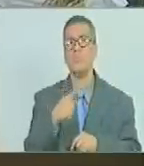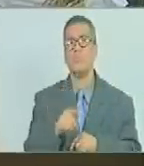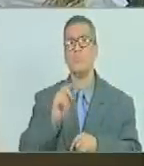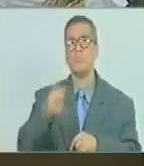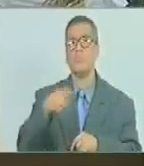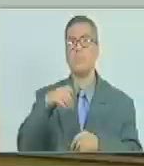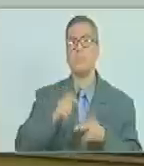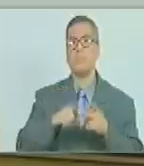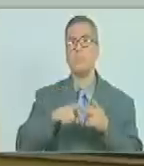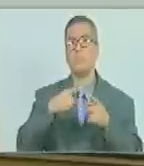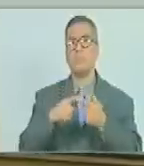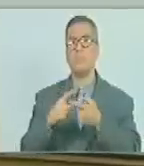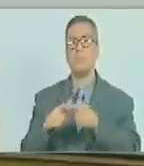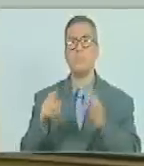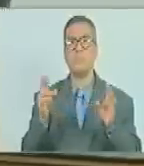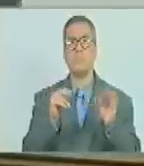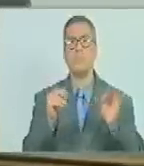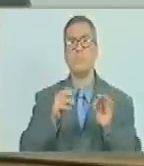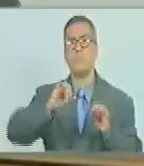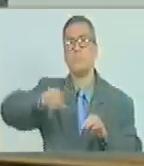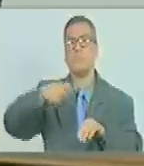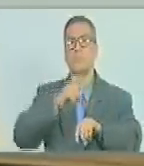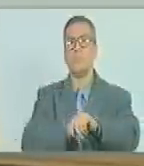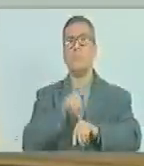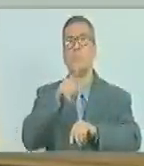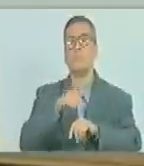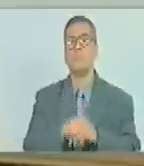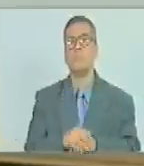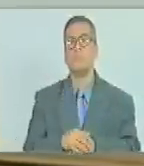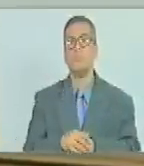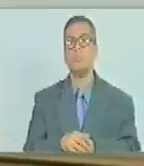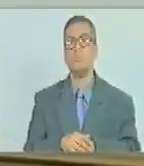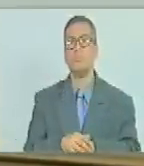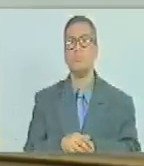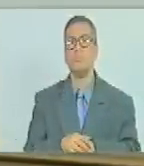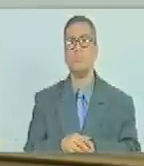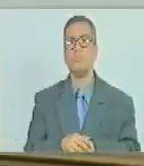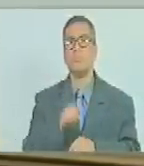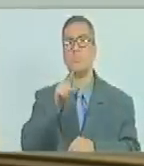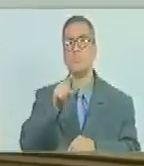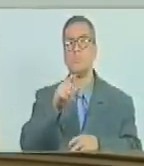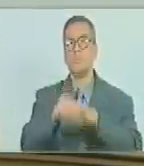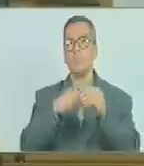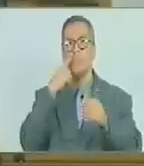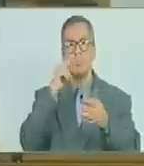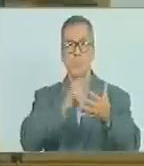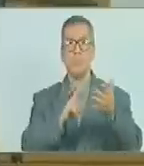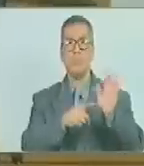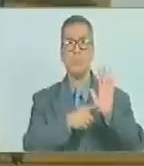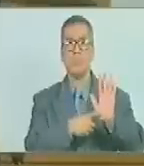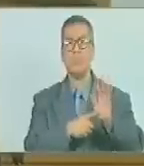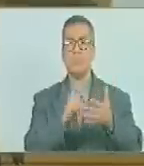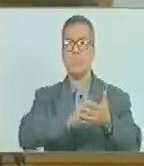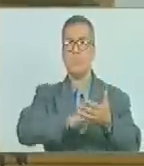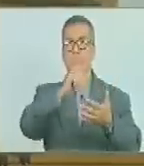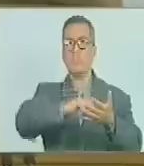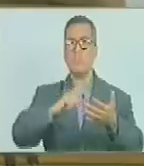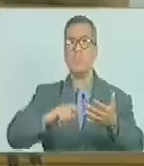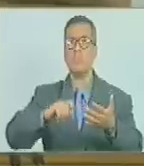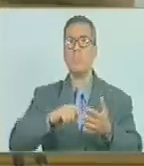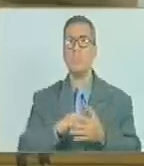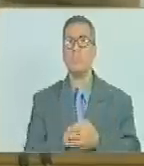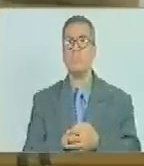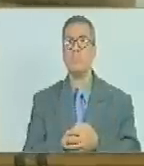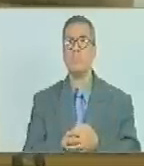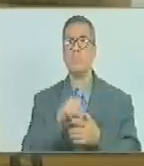González, ni el otro, mucho menos Juan Guaidó. Esto que está aquí es el contrato,